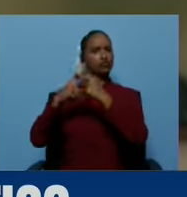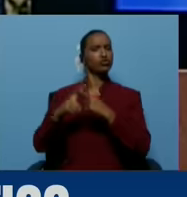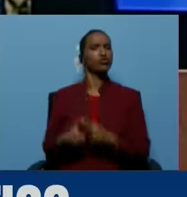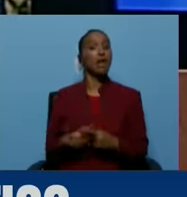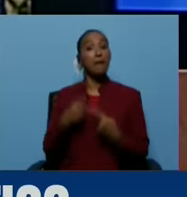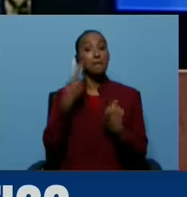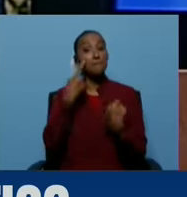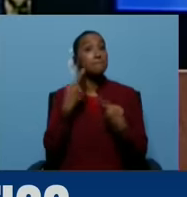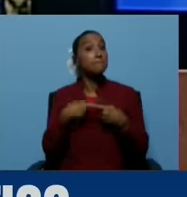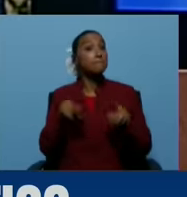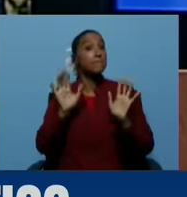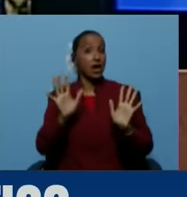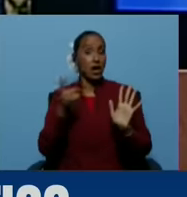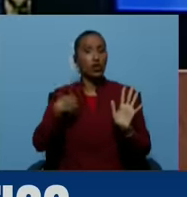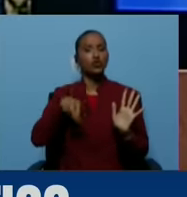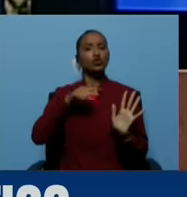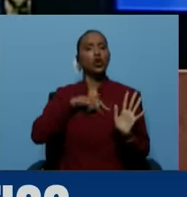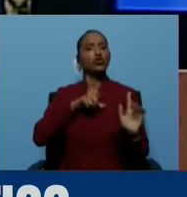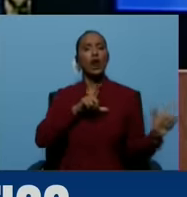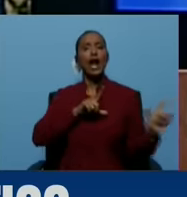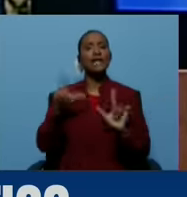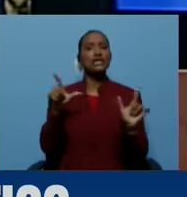tenemos nuestros propios métodos